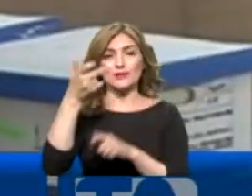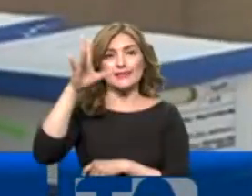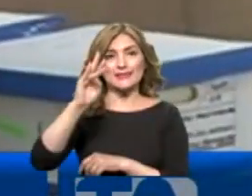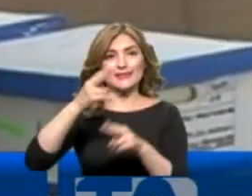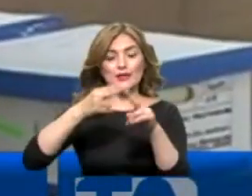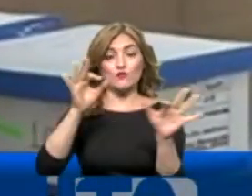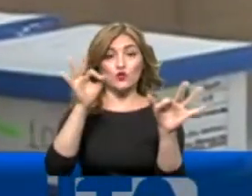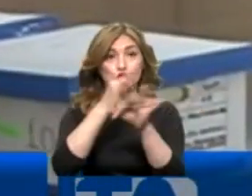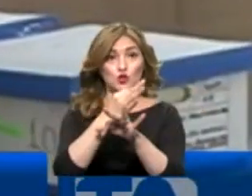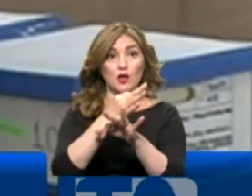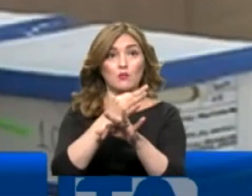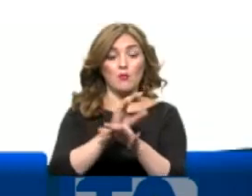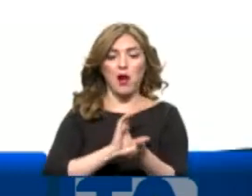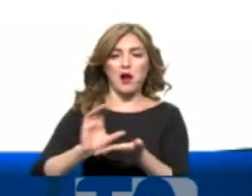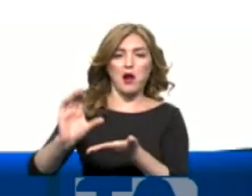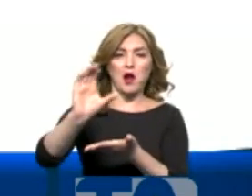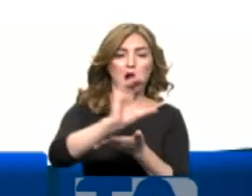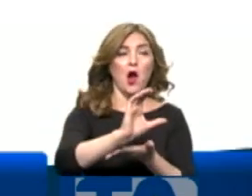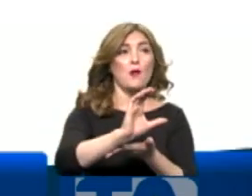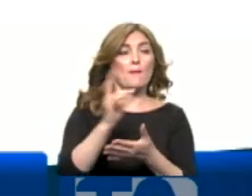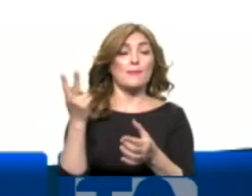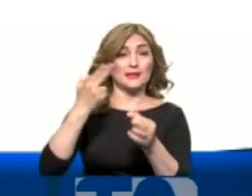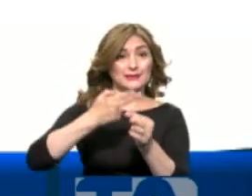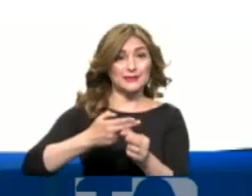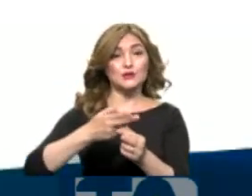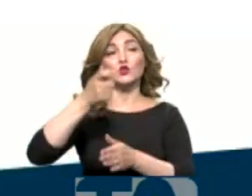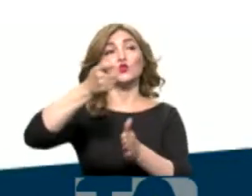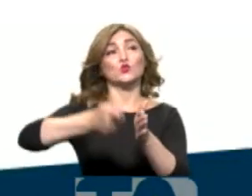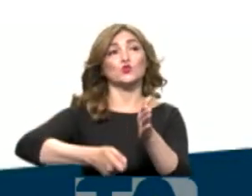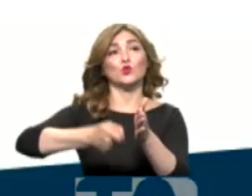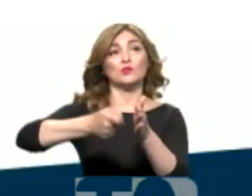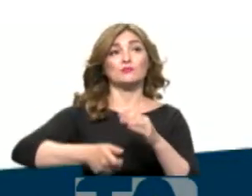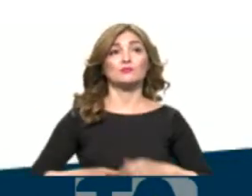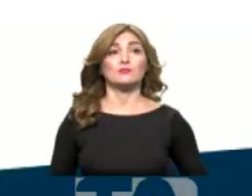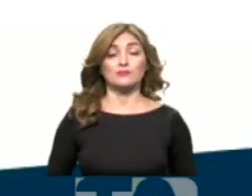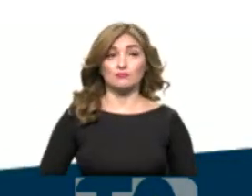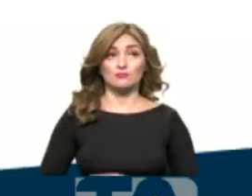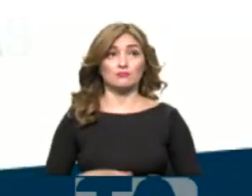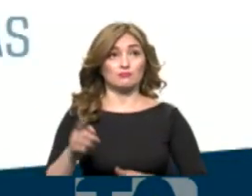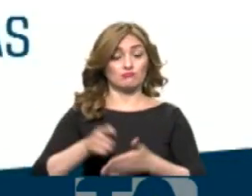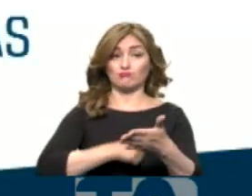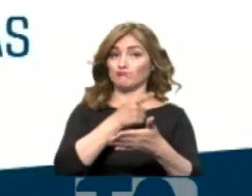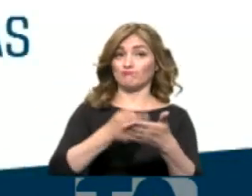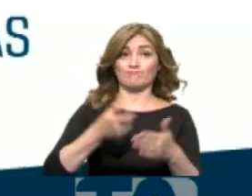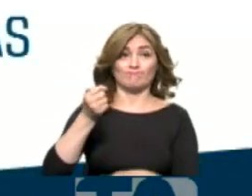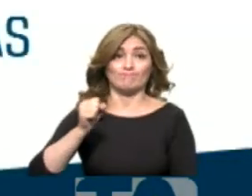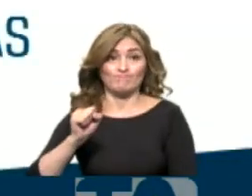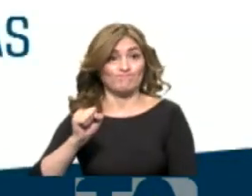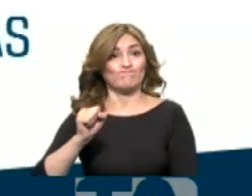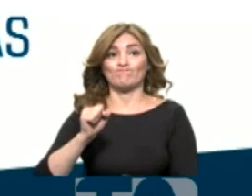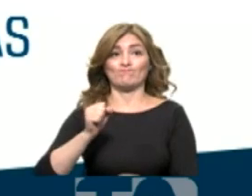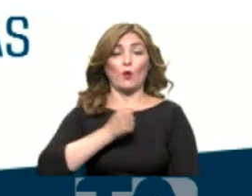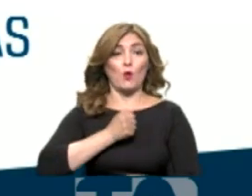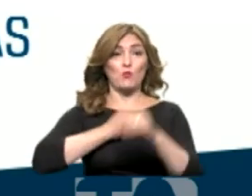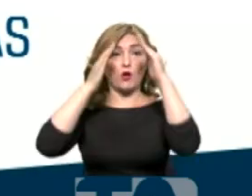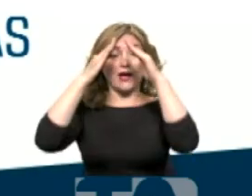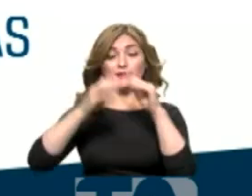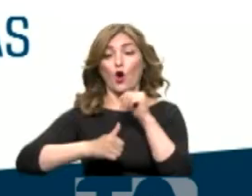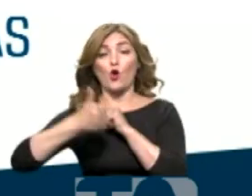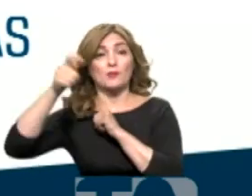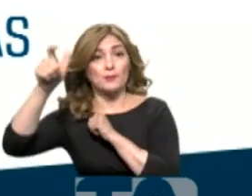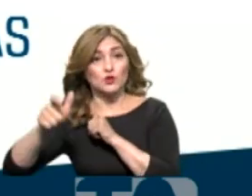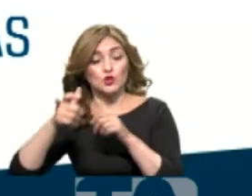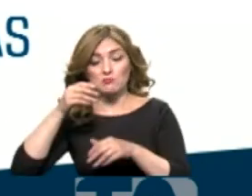ex funcionarios y empresarios que deben presentarse ante un juez. No pueden salir del país, enajenar sus bienes y